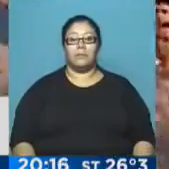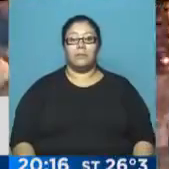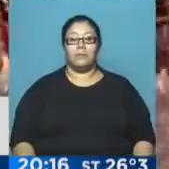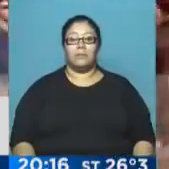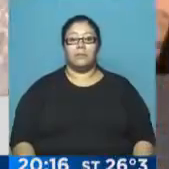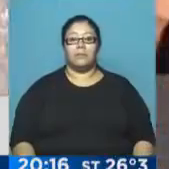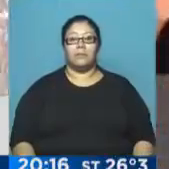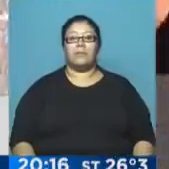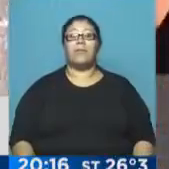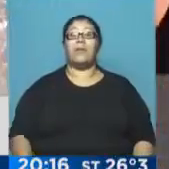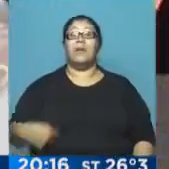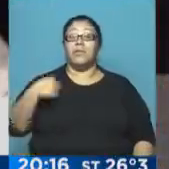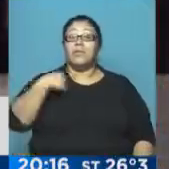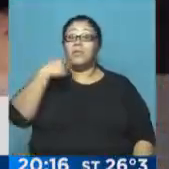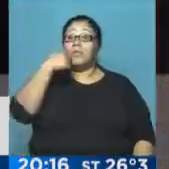y